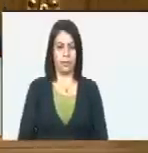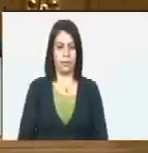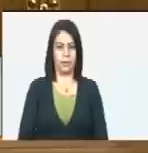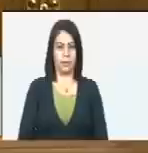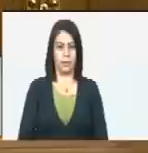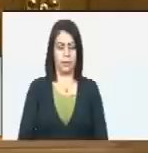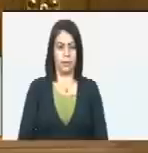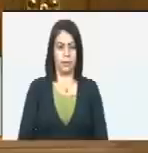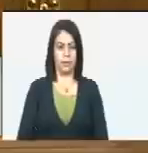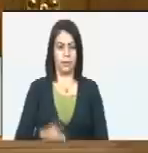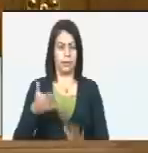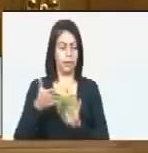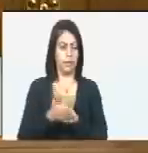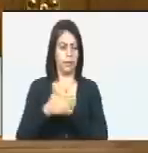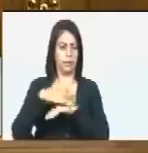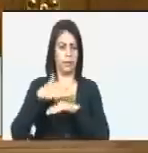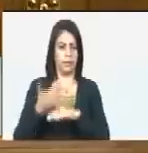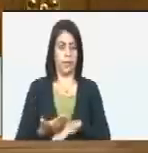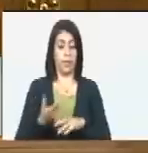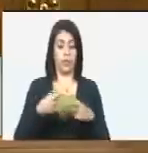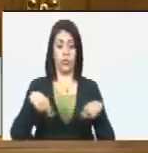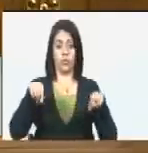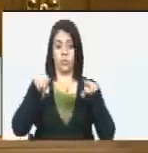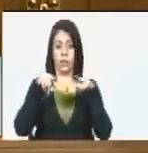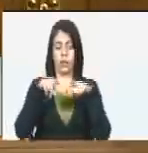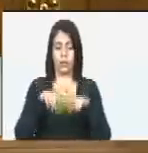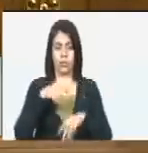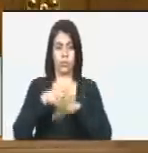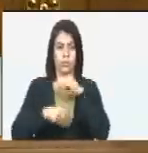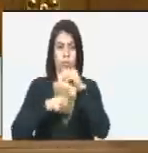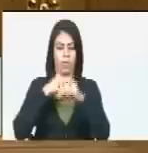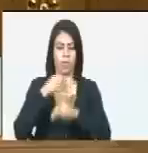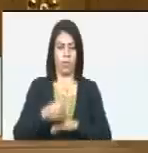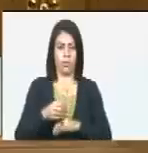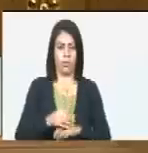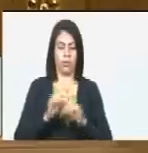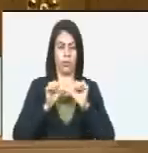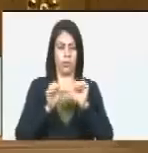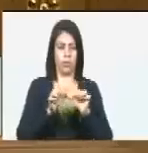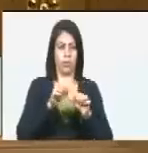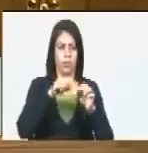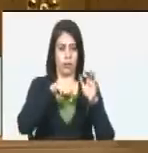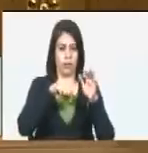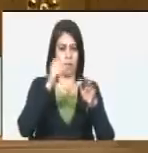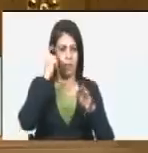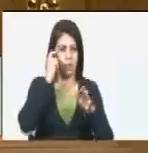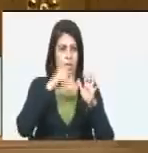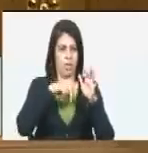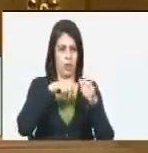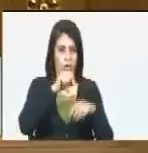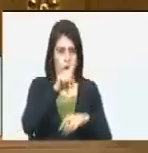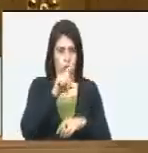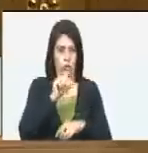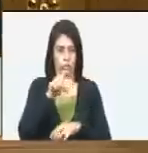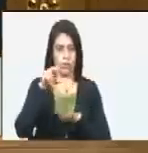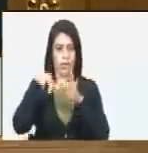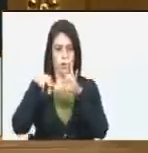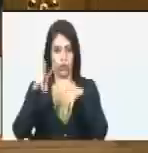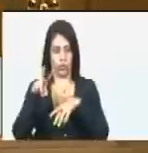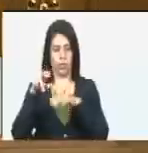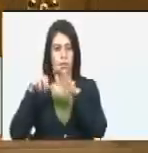acerca de los acontecimientos ocurridos durante los días 11, 12 y 13 de abril del